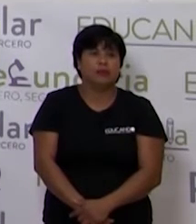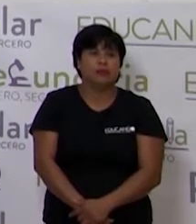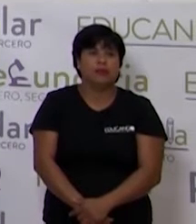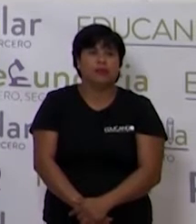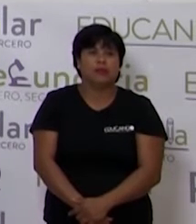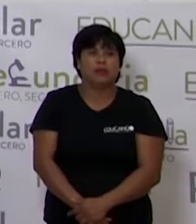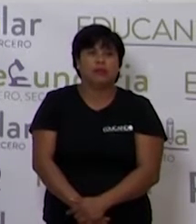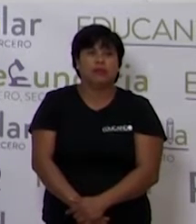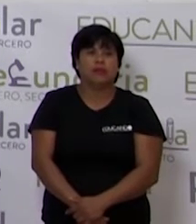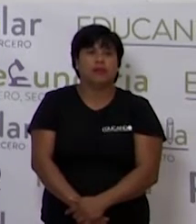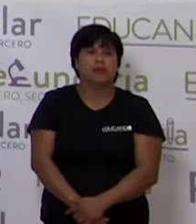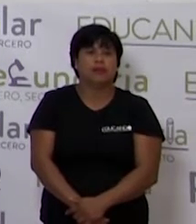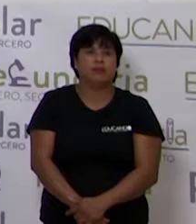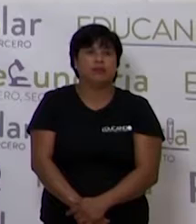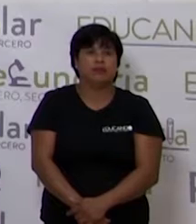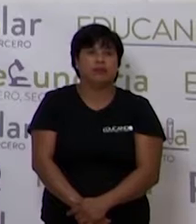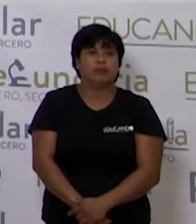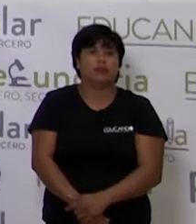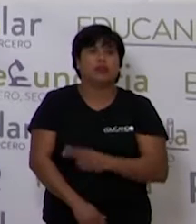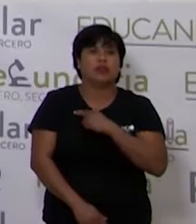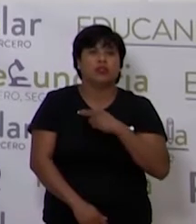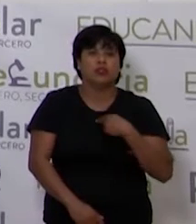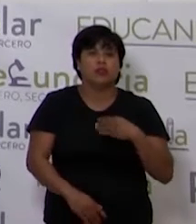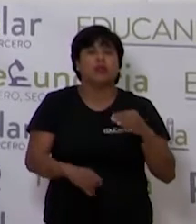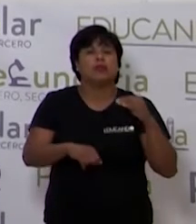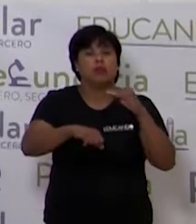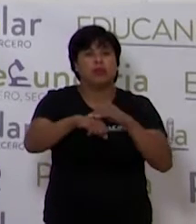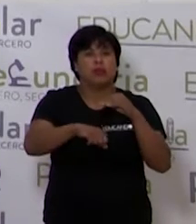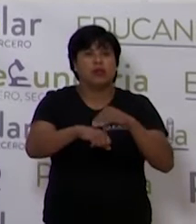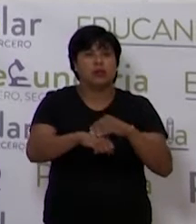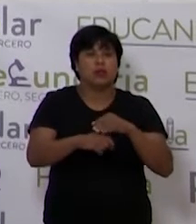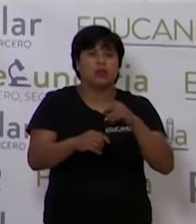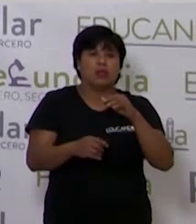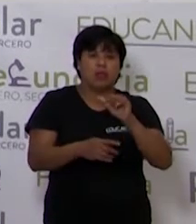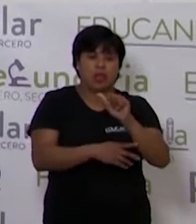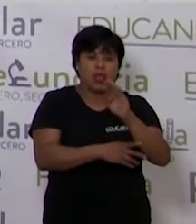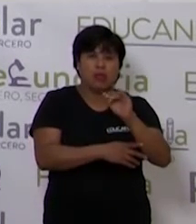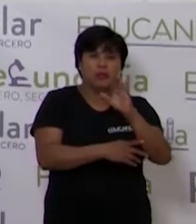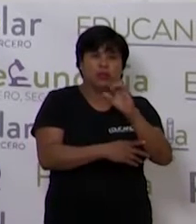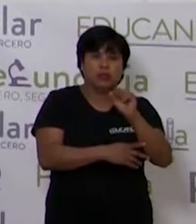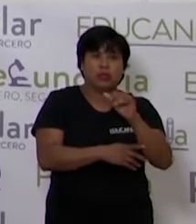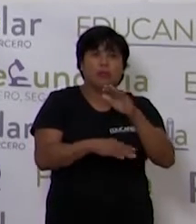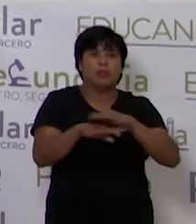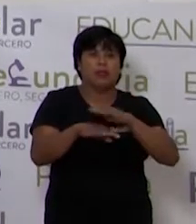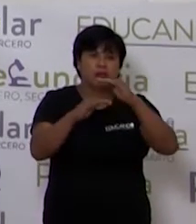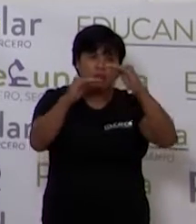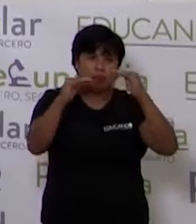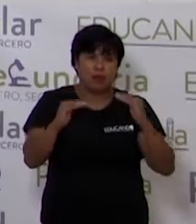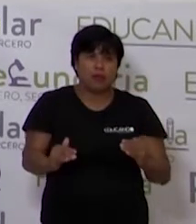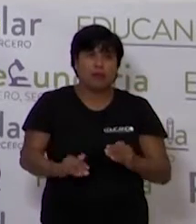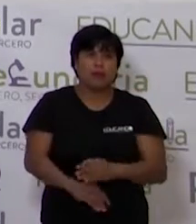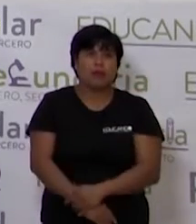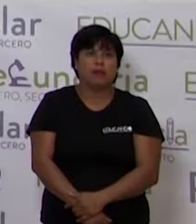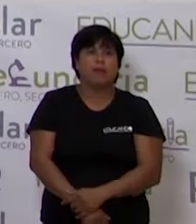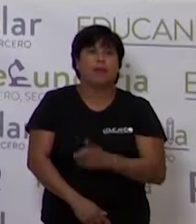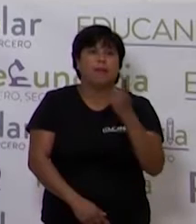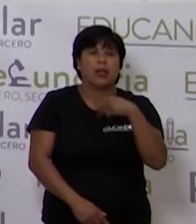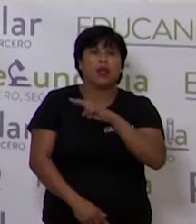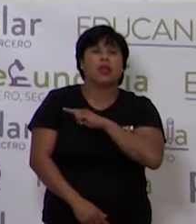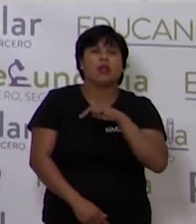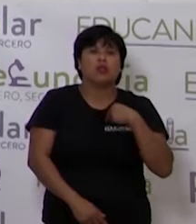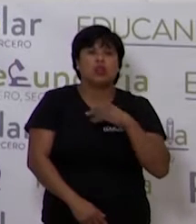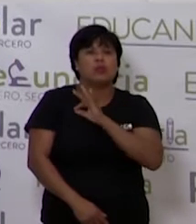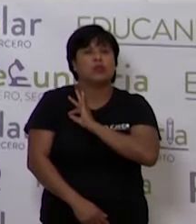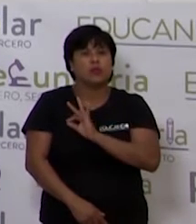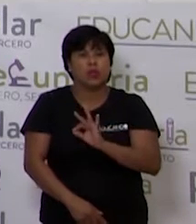Bueno. Vamos a colocar el eje de las abscisas más abajo para que